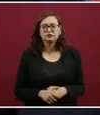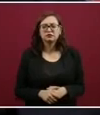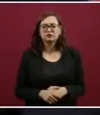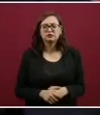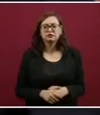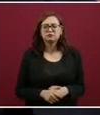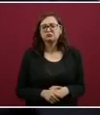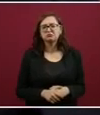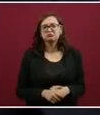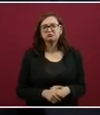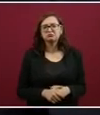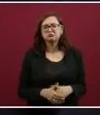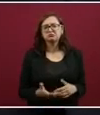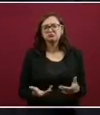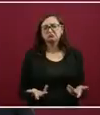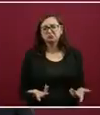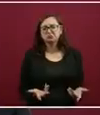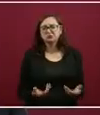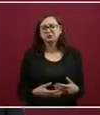un